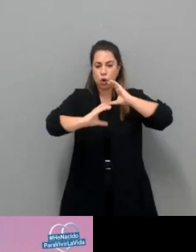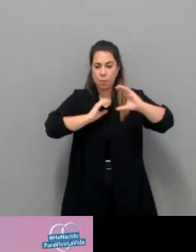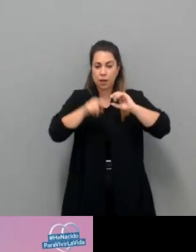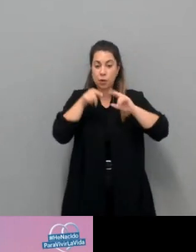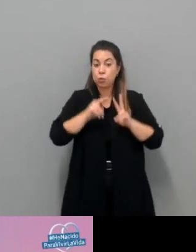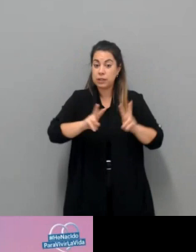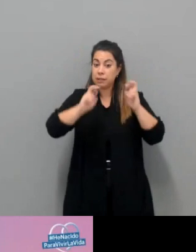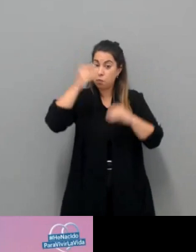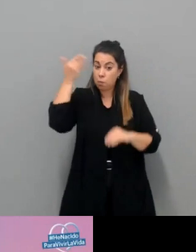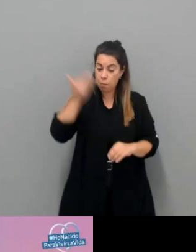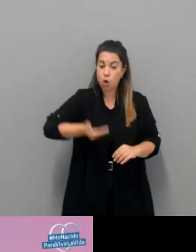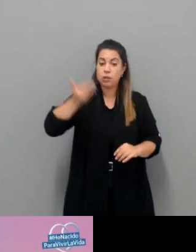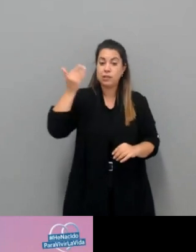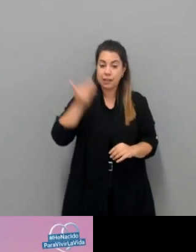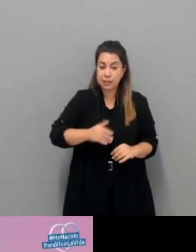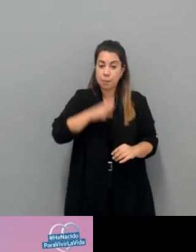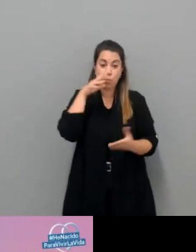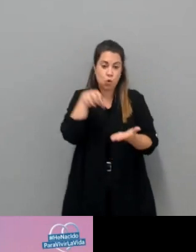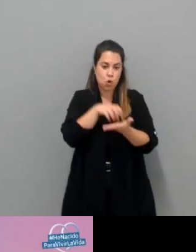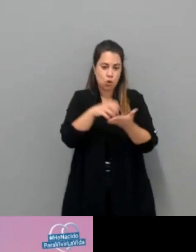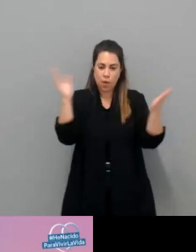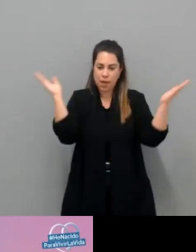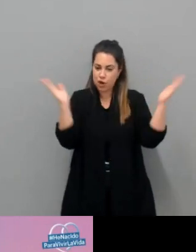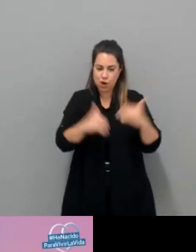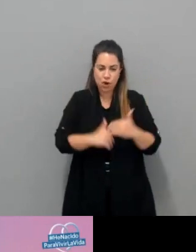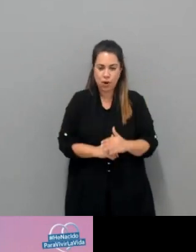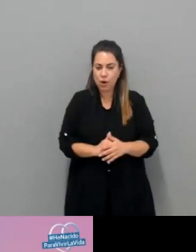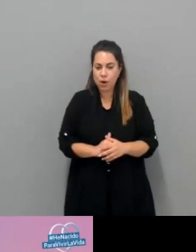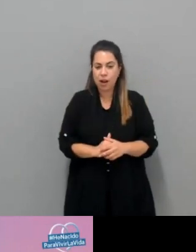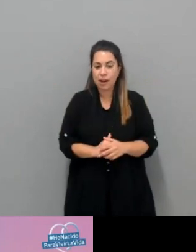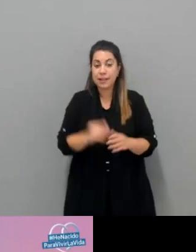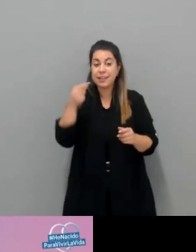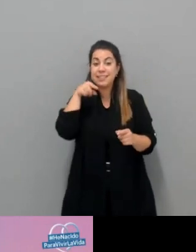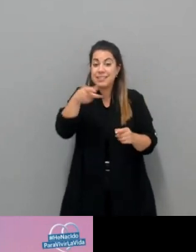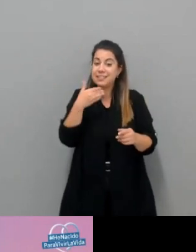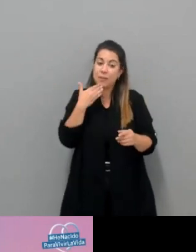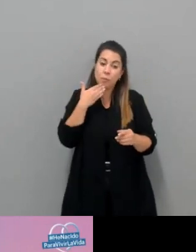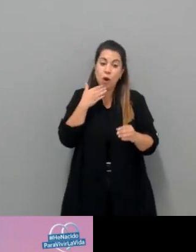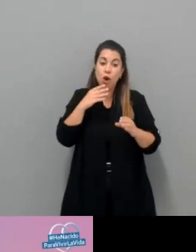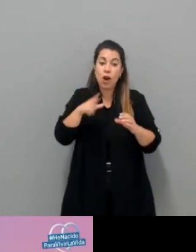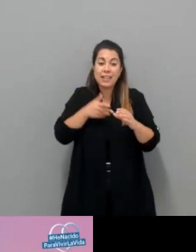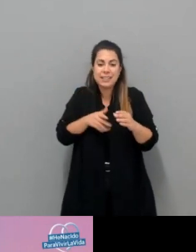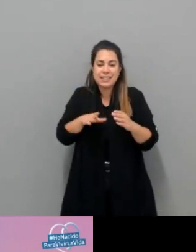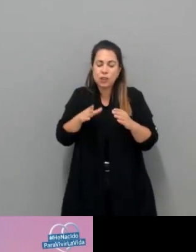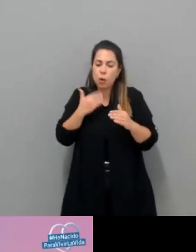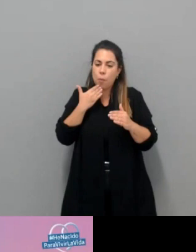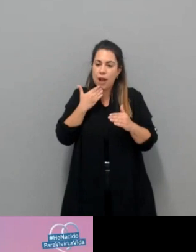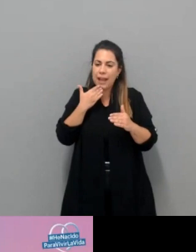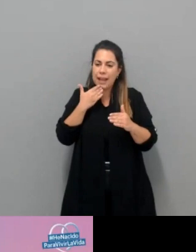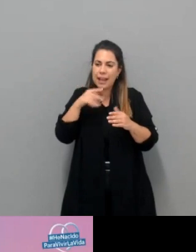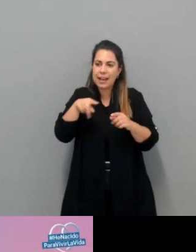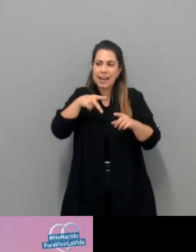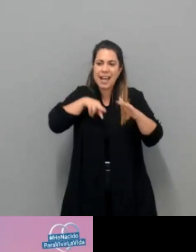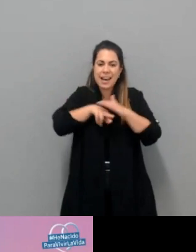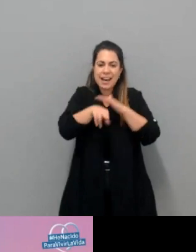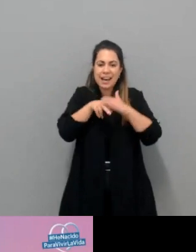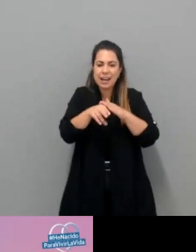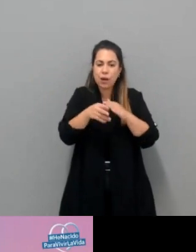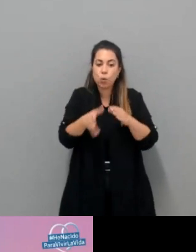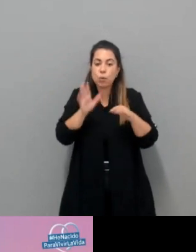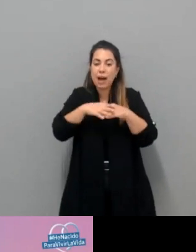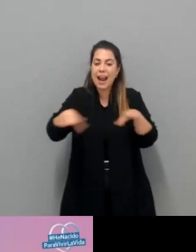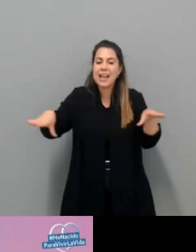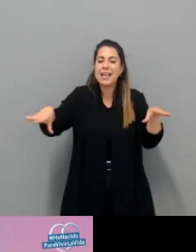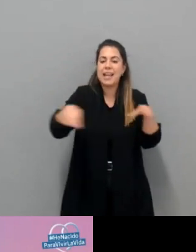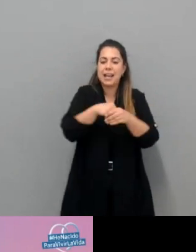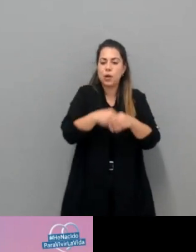muy importante porque sin duda, es el vehículo de inclusión de menores con parálisis cerebral